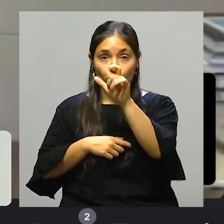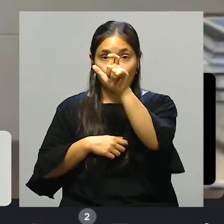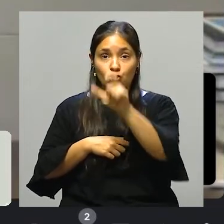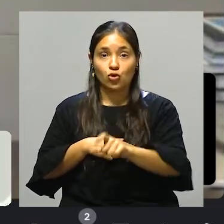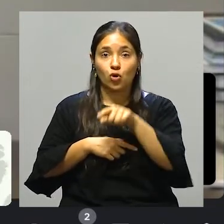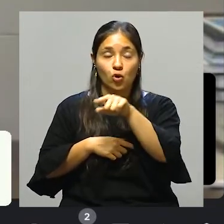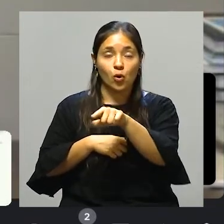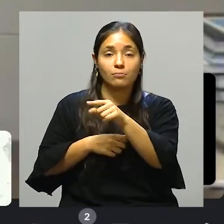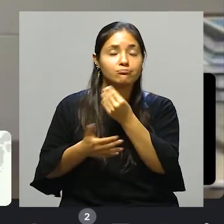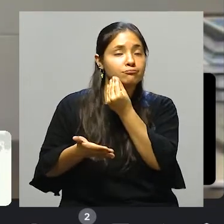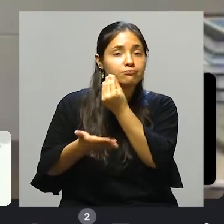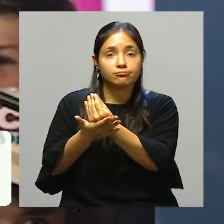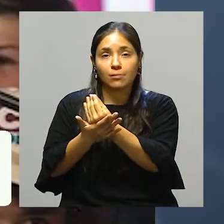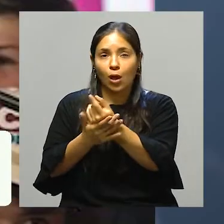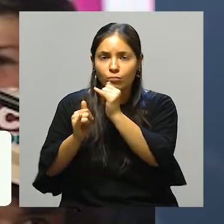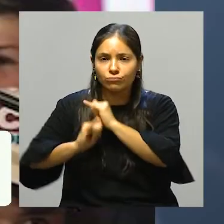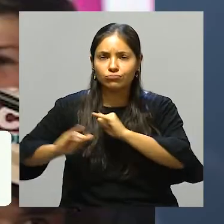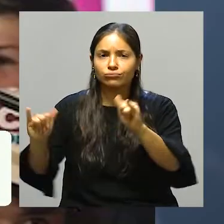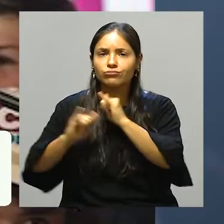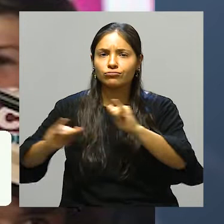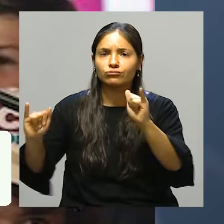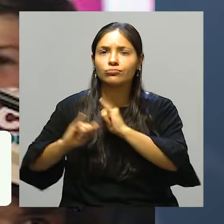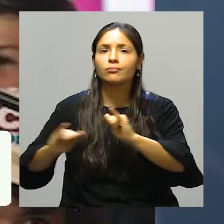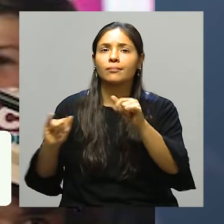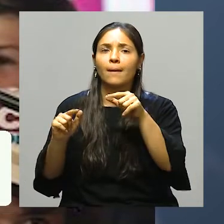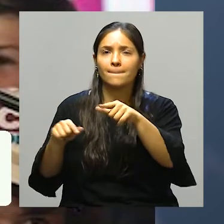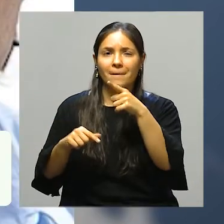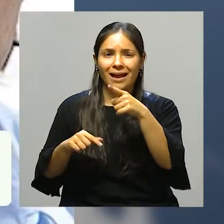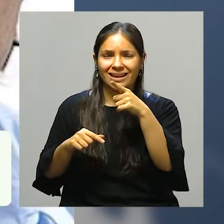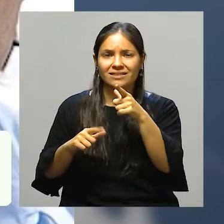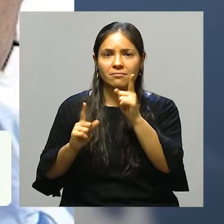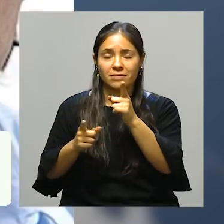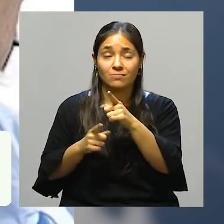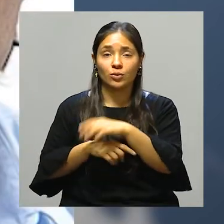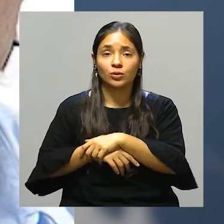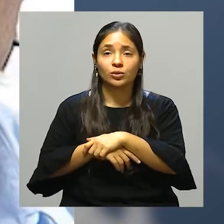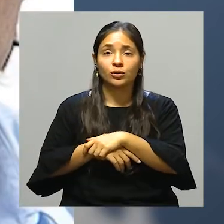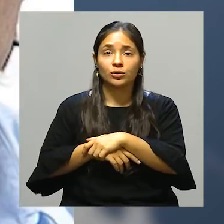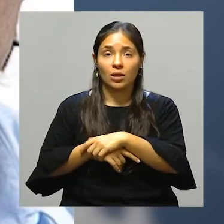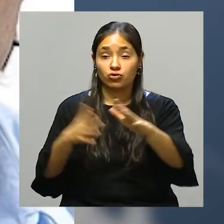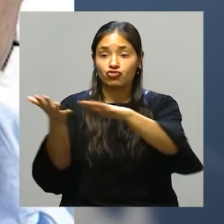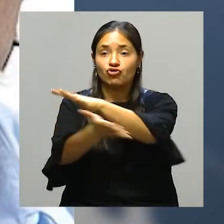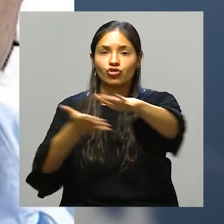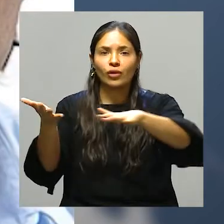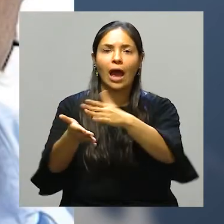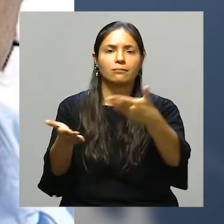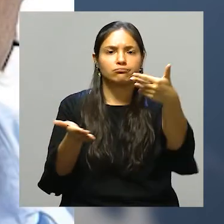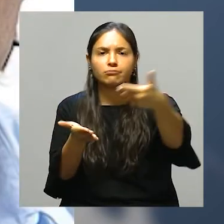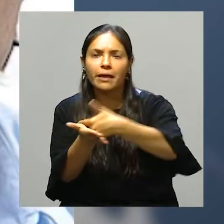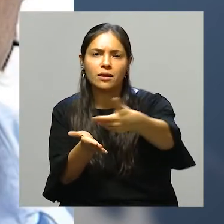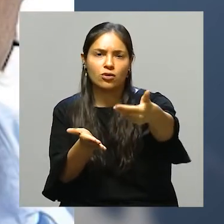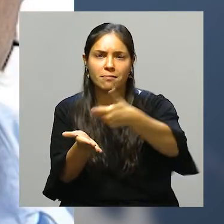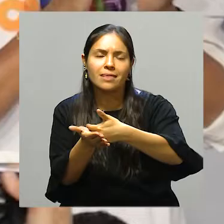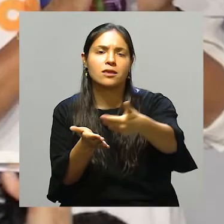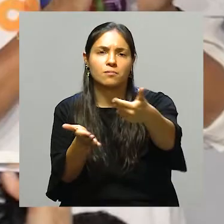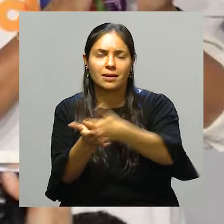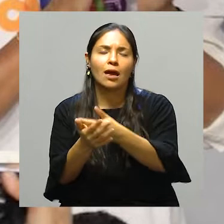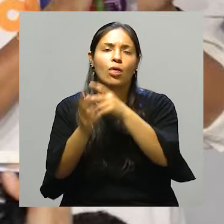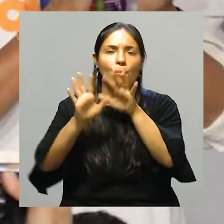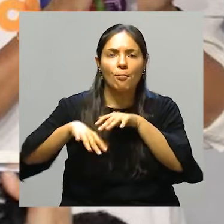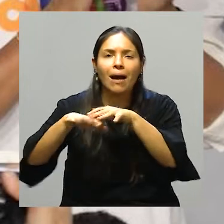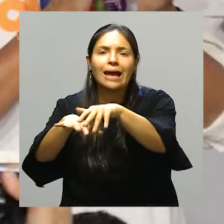es, ¿los candidatos escucharon un poco el reclamo? ¿En qué han basado sus campañas? Bueno, uno podría